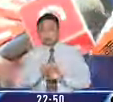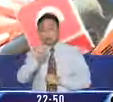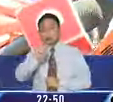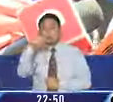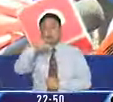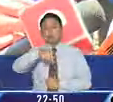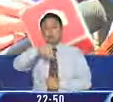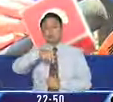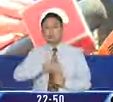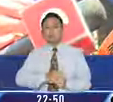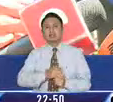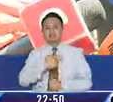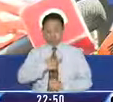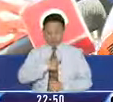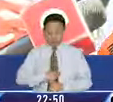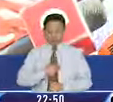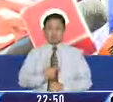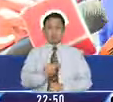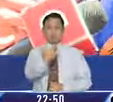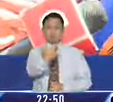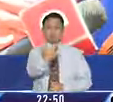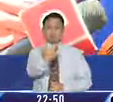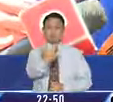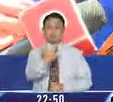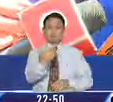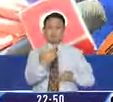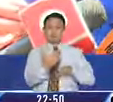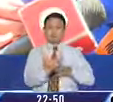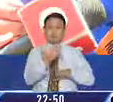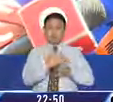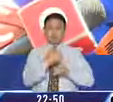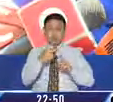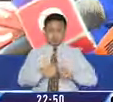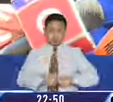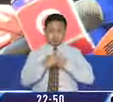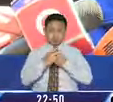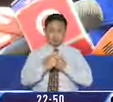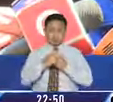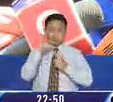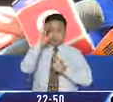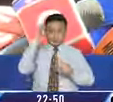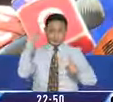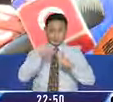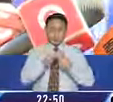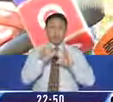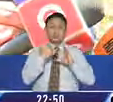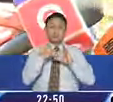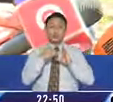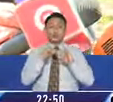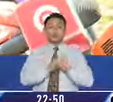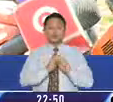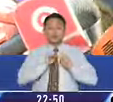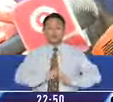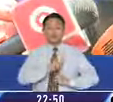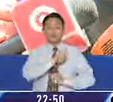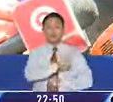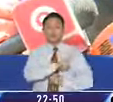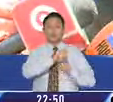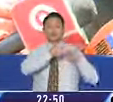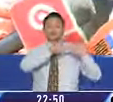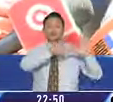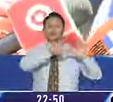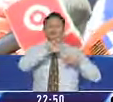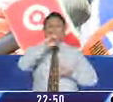que el censista le indique su credencial. Y antes de entrar con la entrevista, mande un mensaje al WhatsApp o llame al